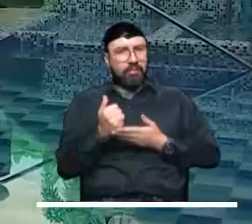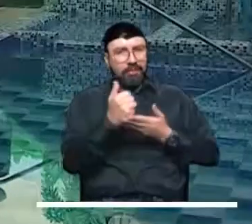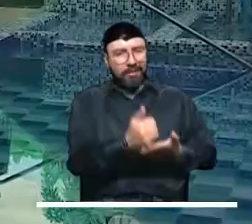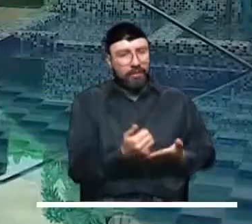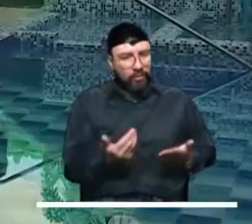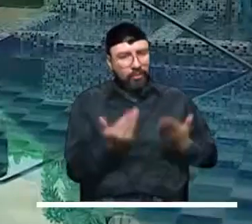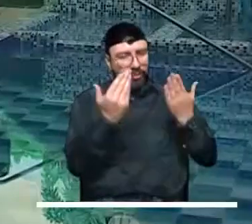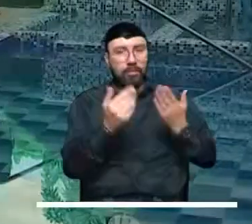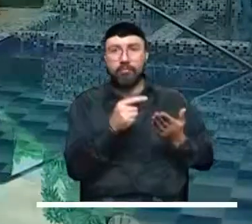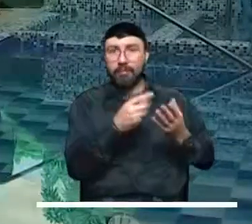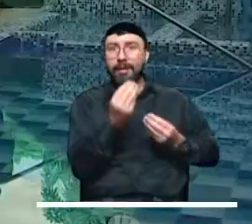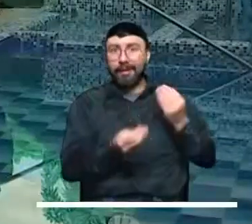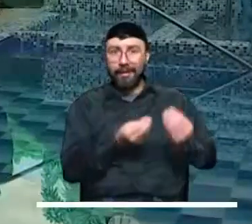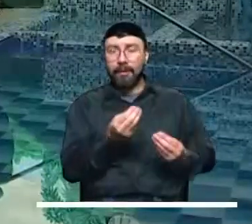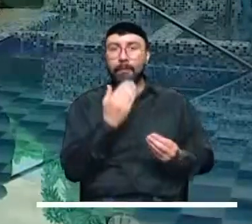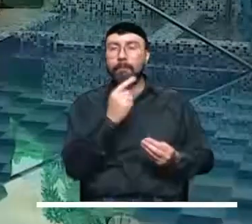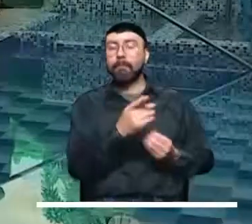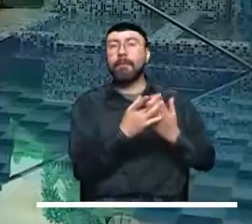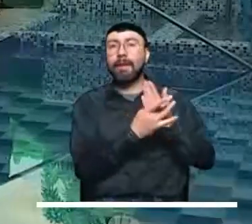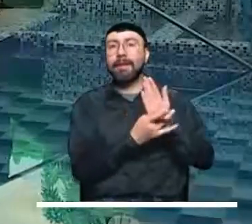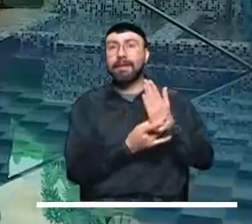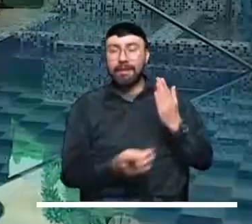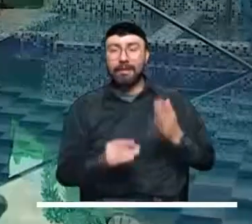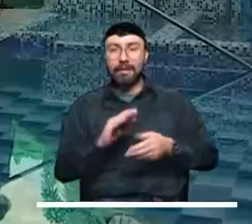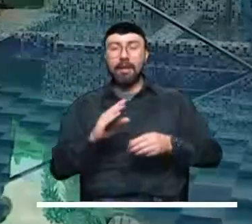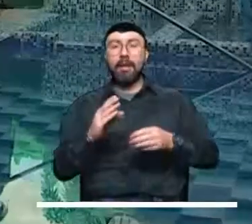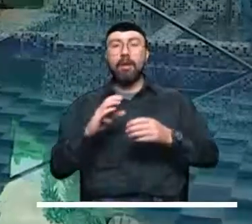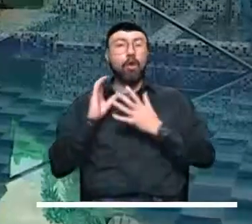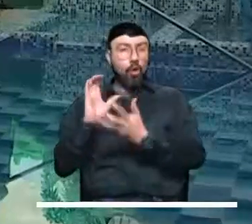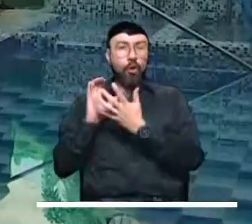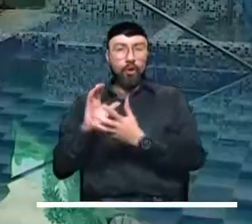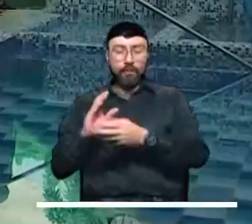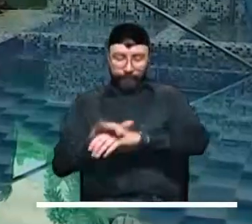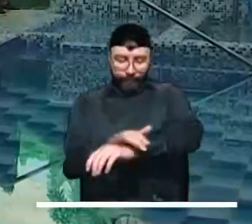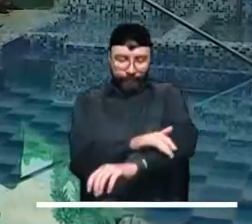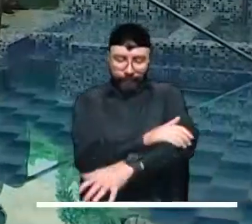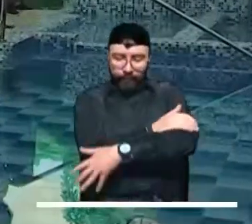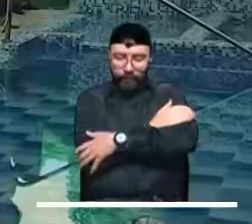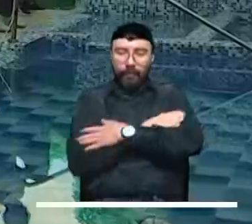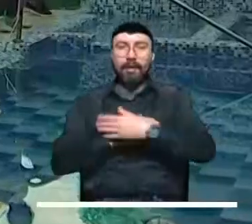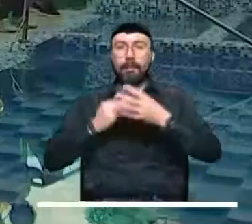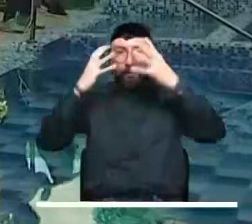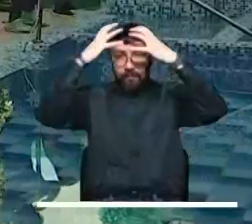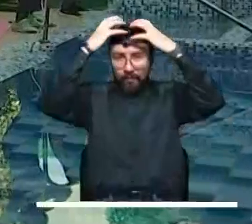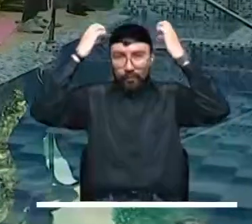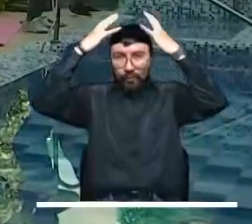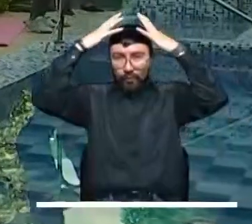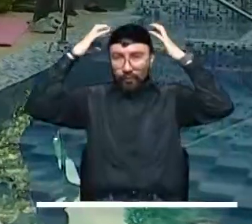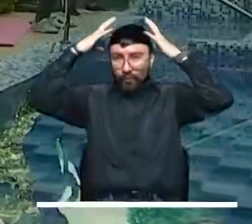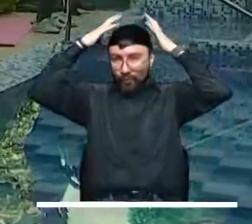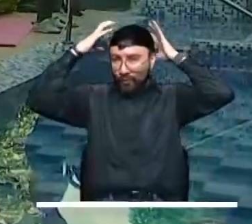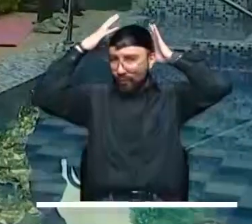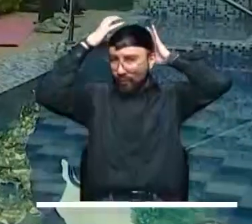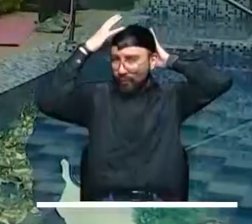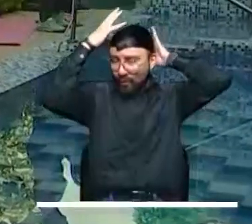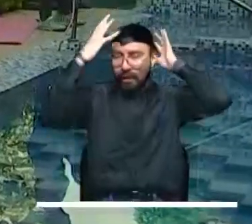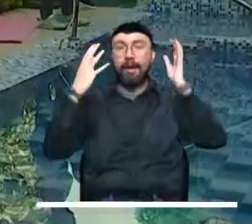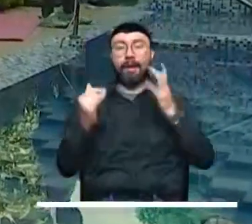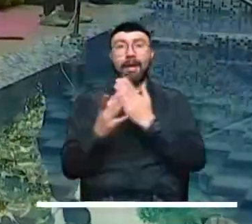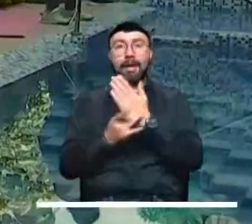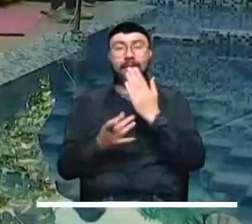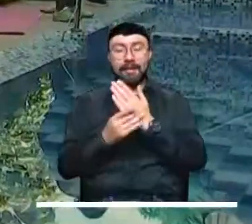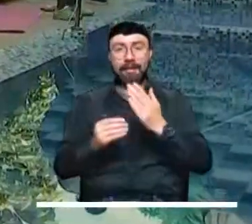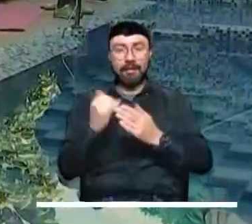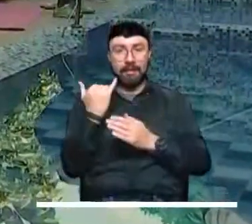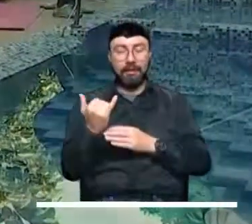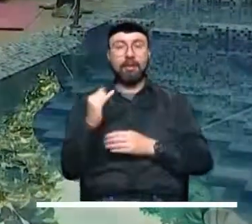se hace y con aceite de coco aplicado en el cuerpo y en el cuero cabelludo, porque el aceite de coco pasa la